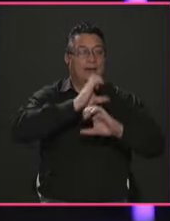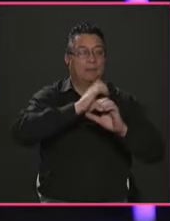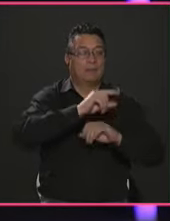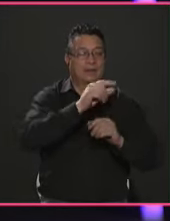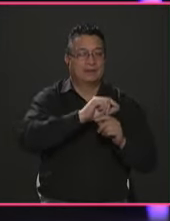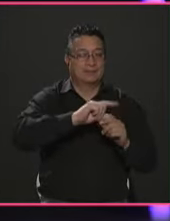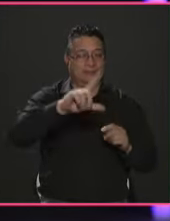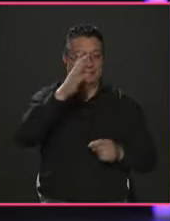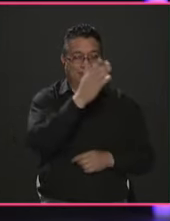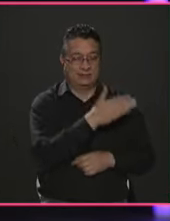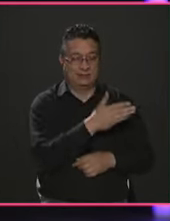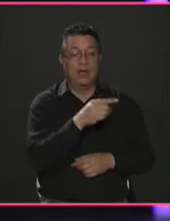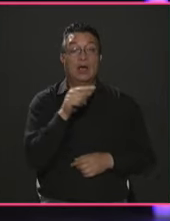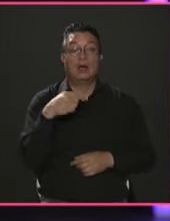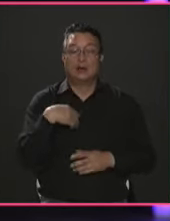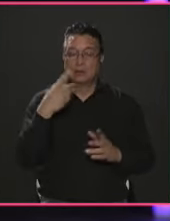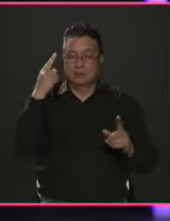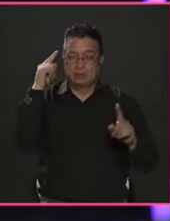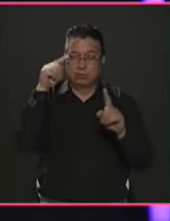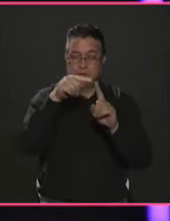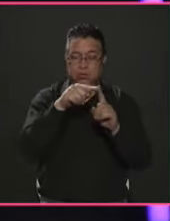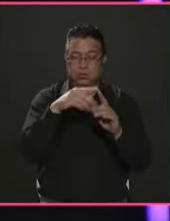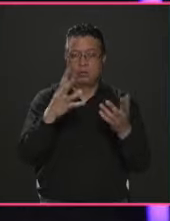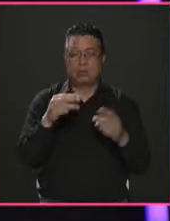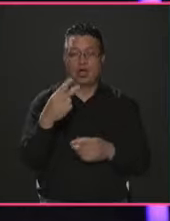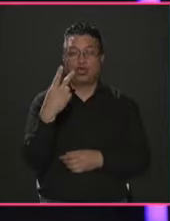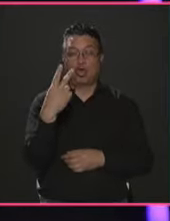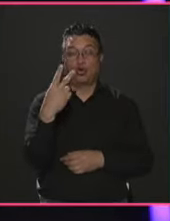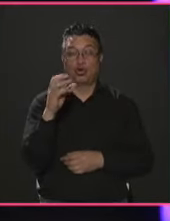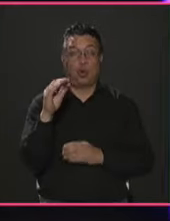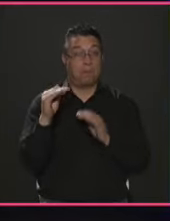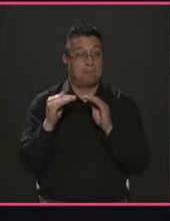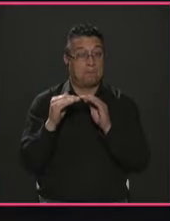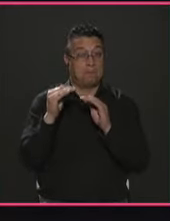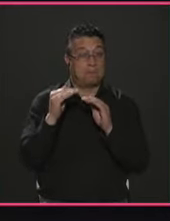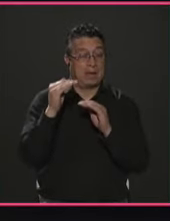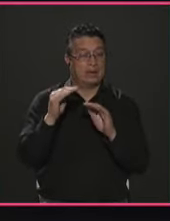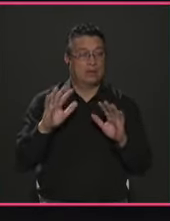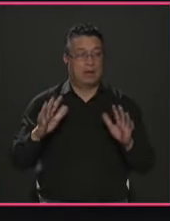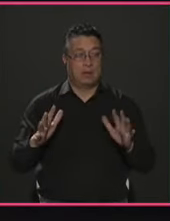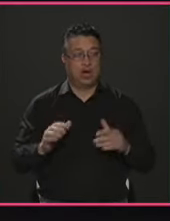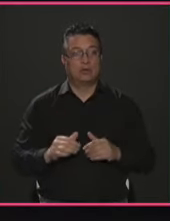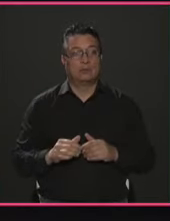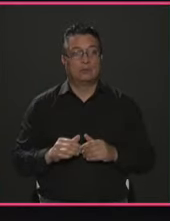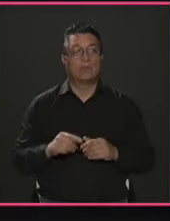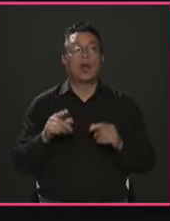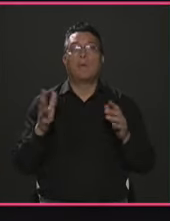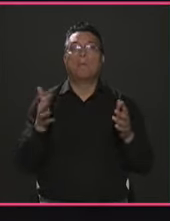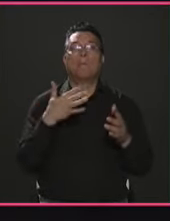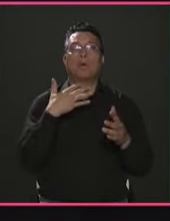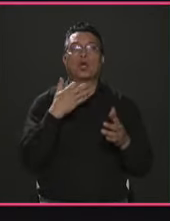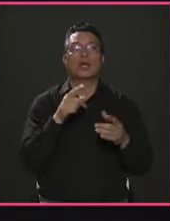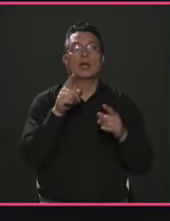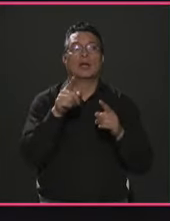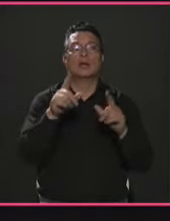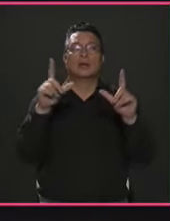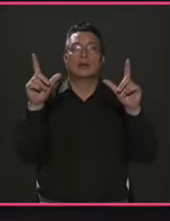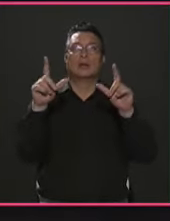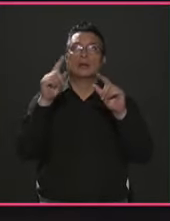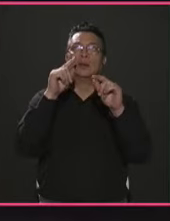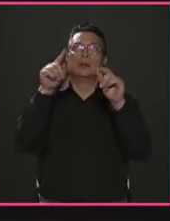preindustrial vamos a llegar quizás a dos un poco más porque esto que aparece